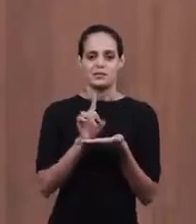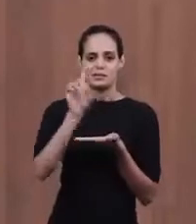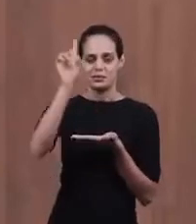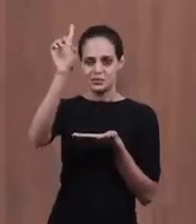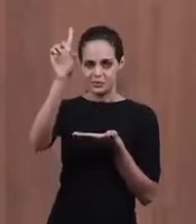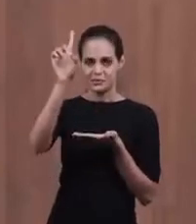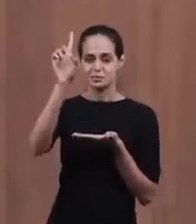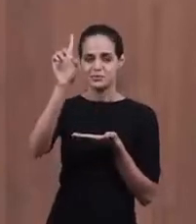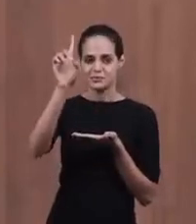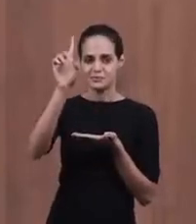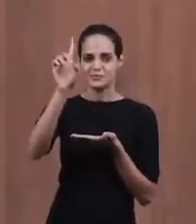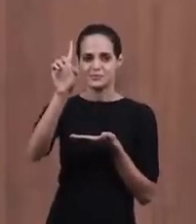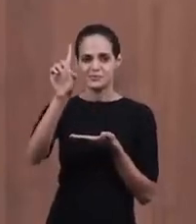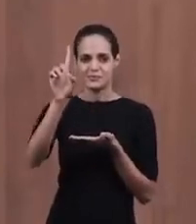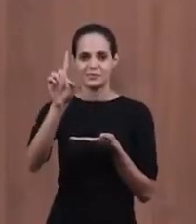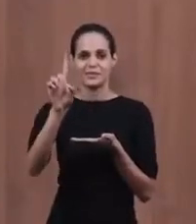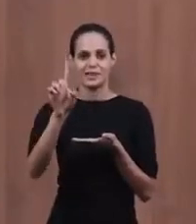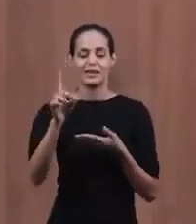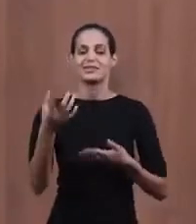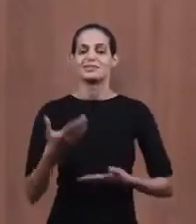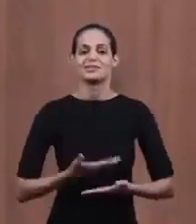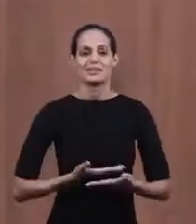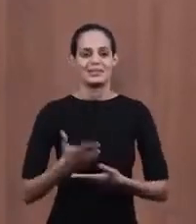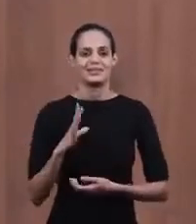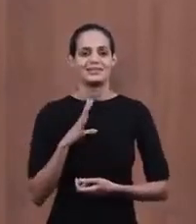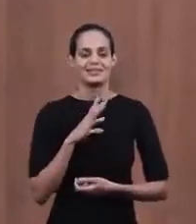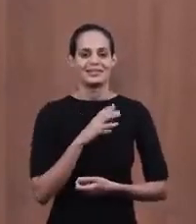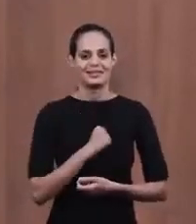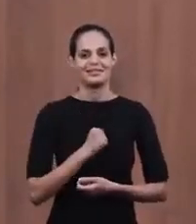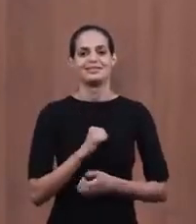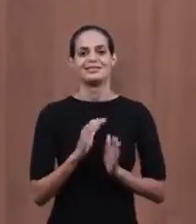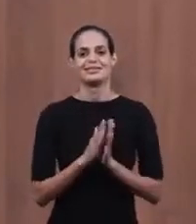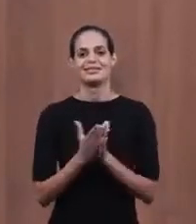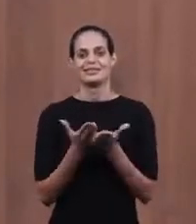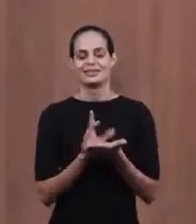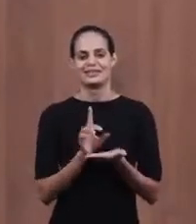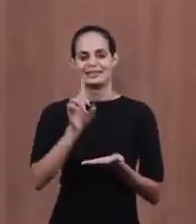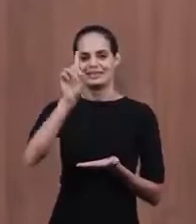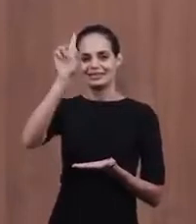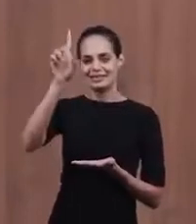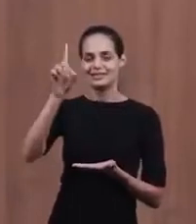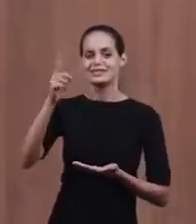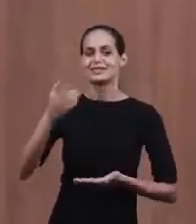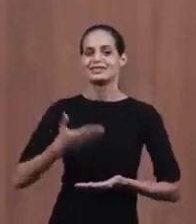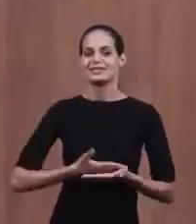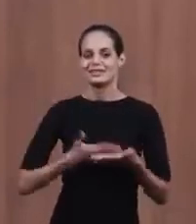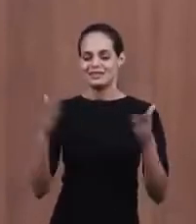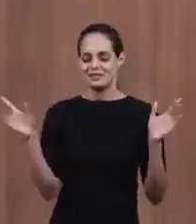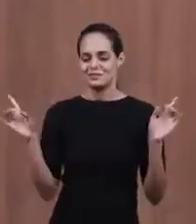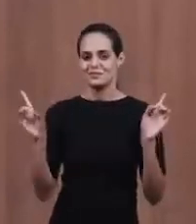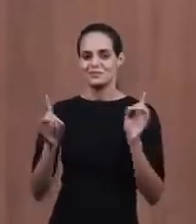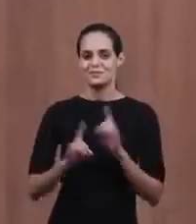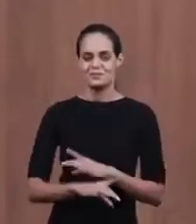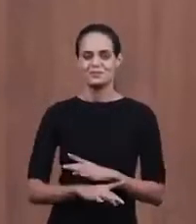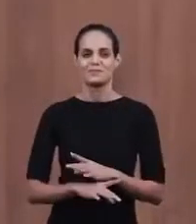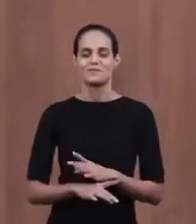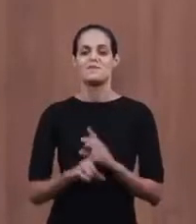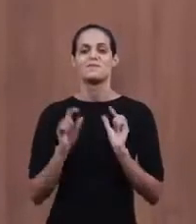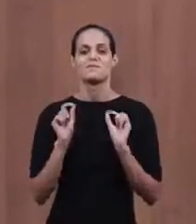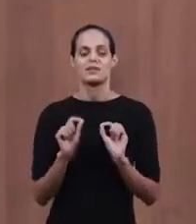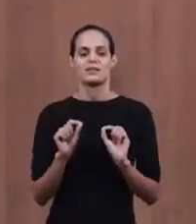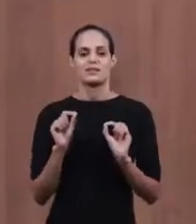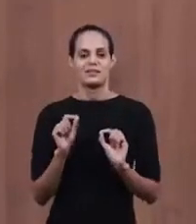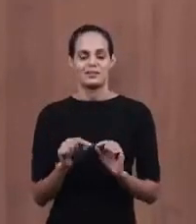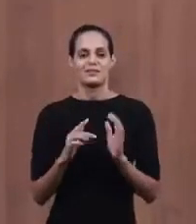Los siervos que aman la palabra de Dios están preparados para la vuelta de